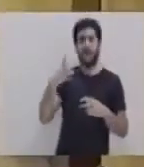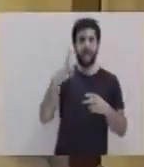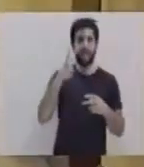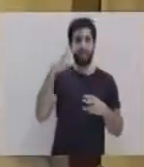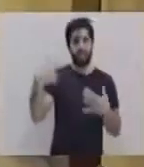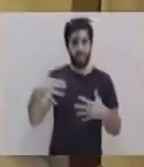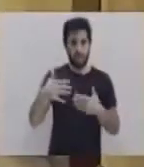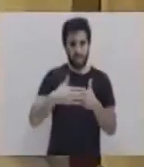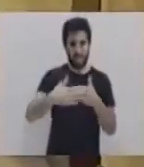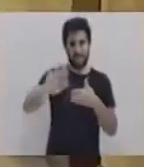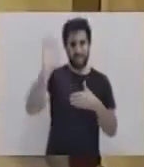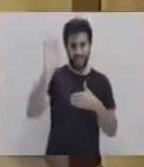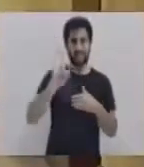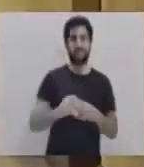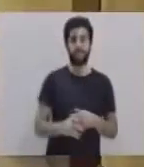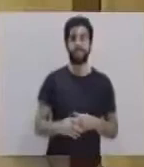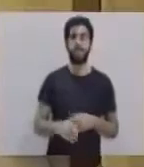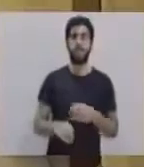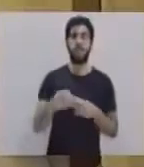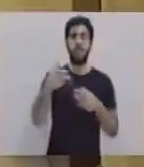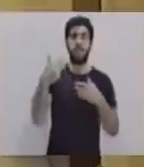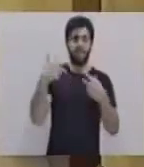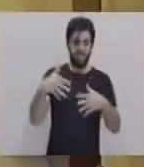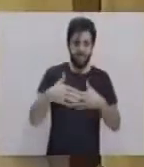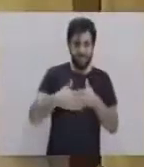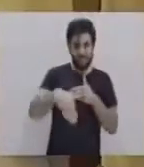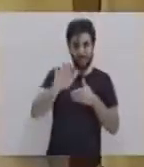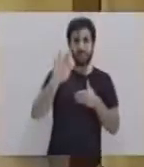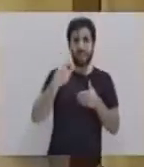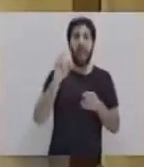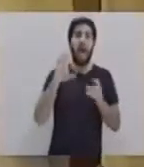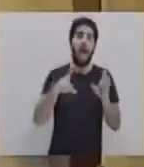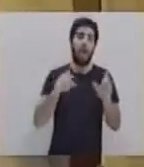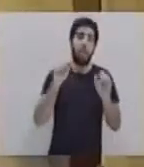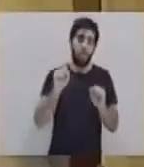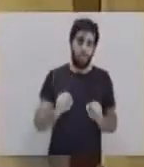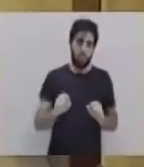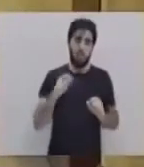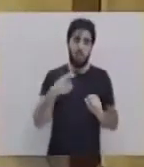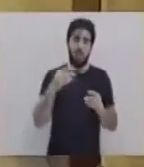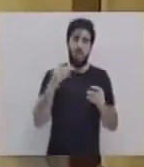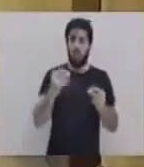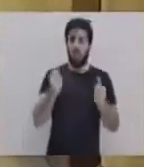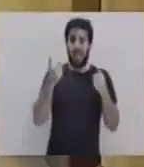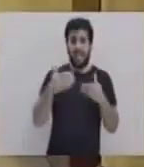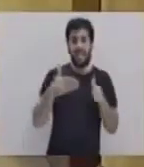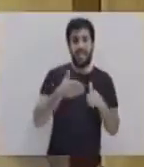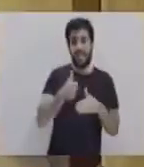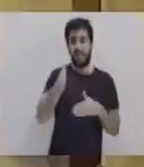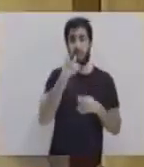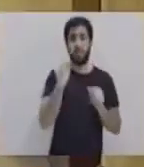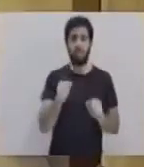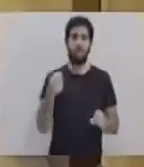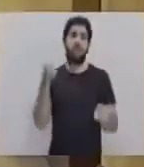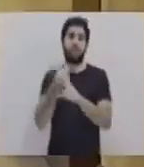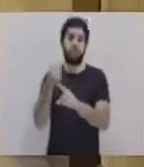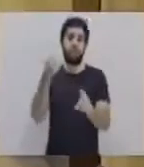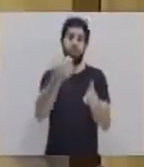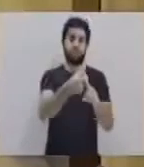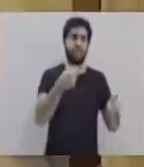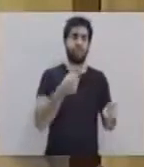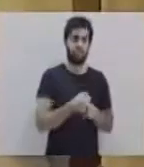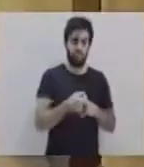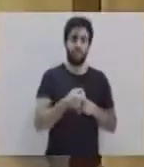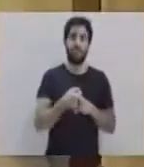va a ser la velocidad. La velocidad es uno de los principales factores que infiere para que exista un hecho de tránsito. Es lo que más registra la